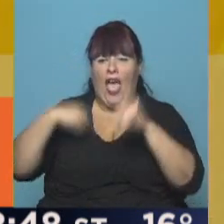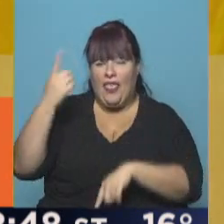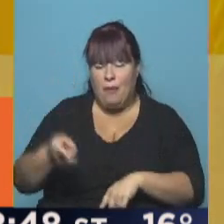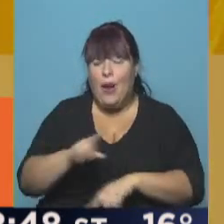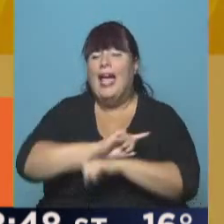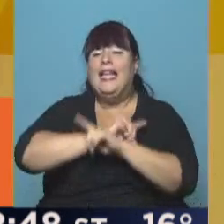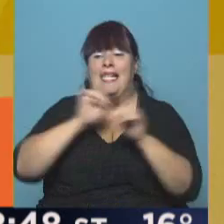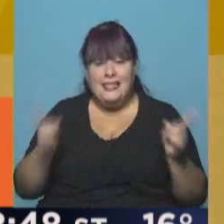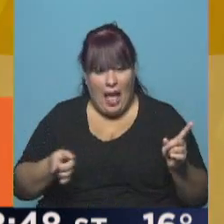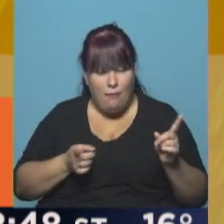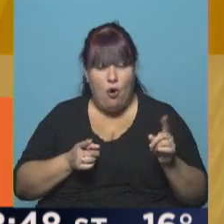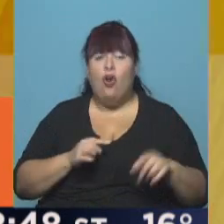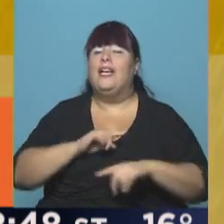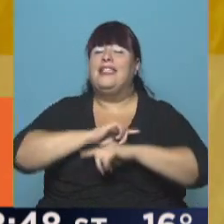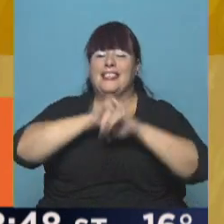ni siquiera